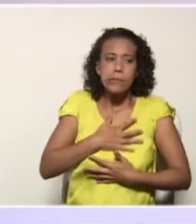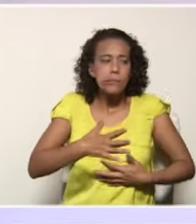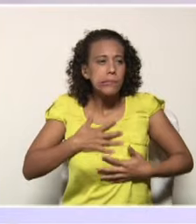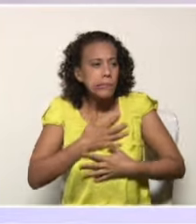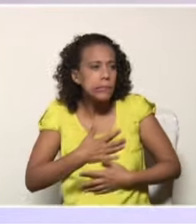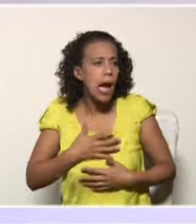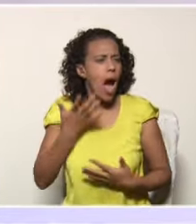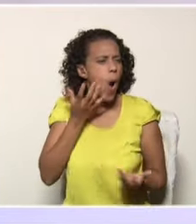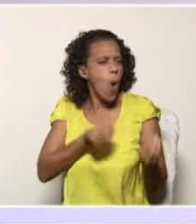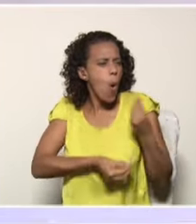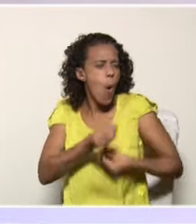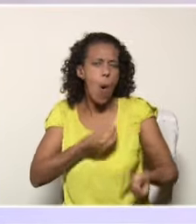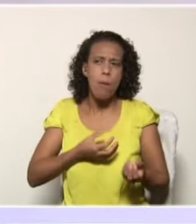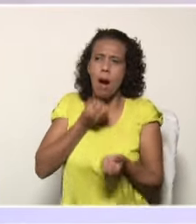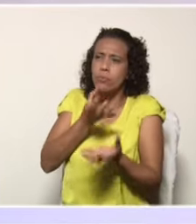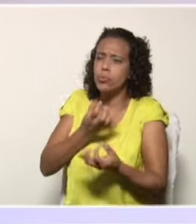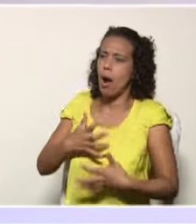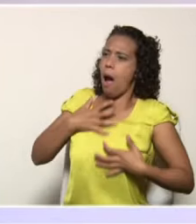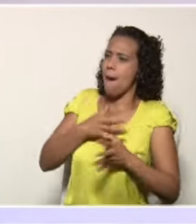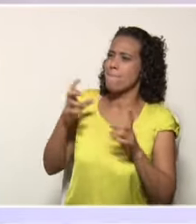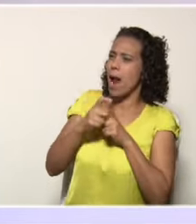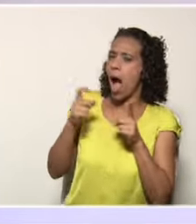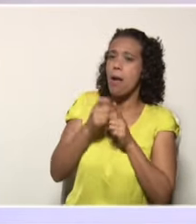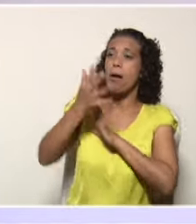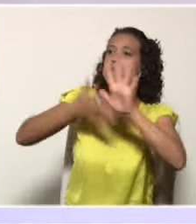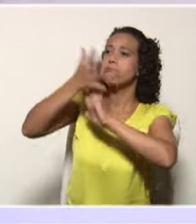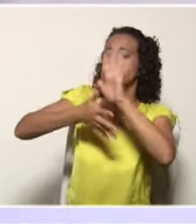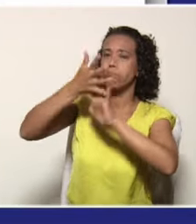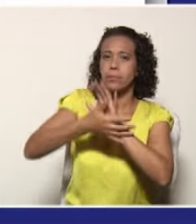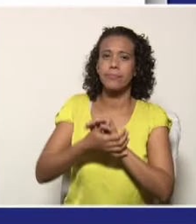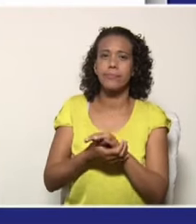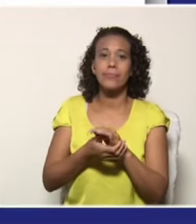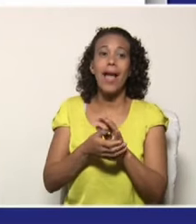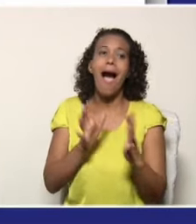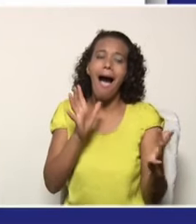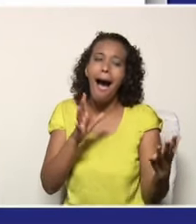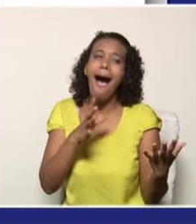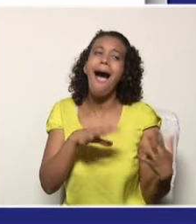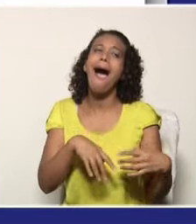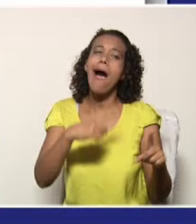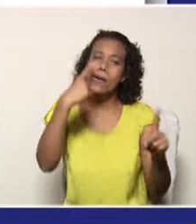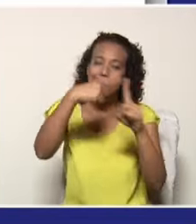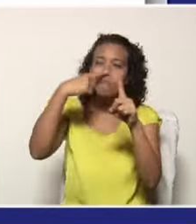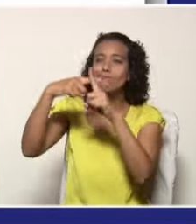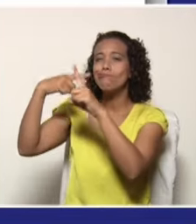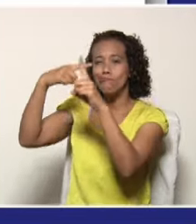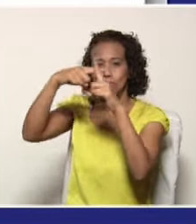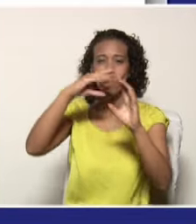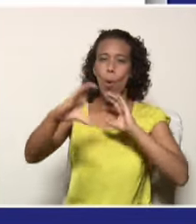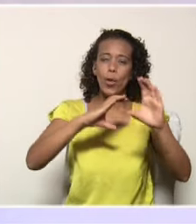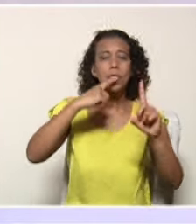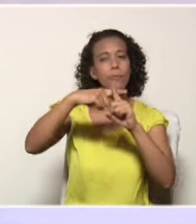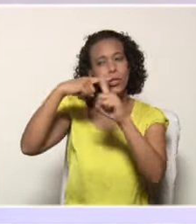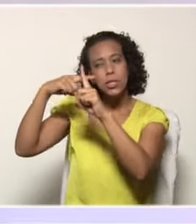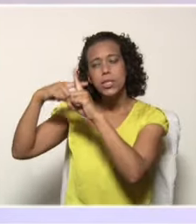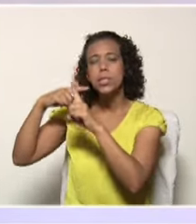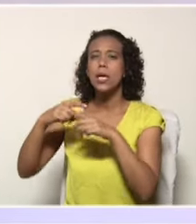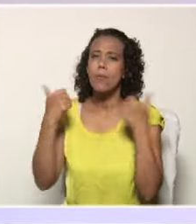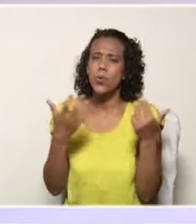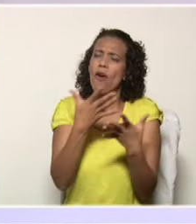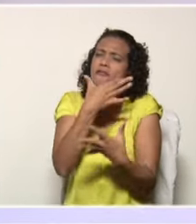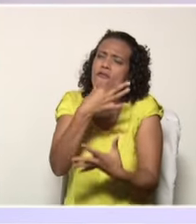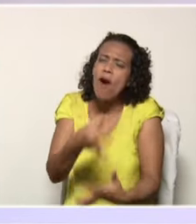al sentimiento que se transmite a través de la palabra. Y la asertividad, la manera correcta de decir de una forma